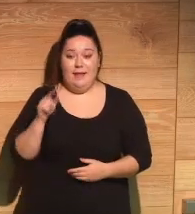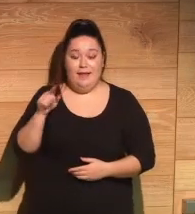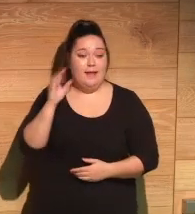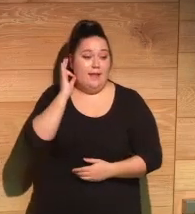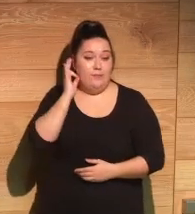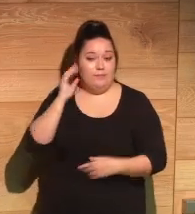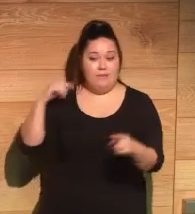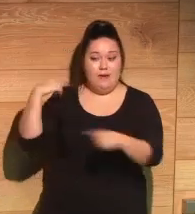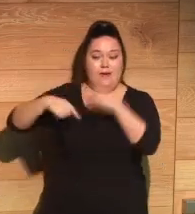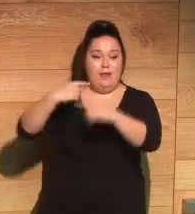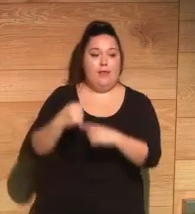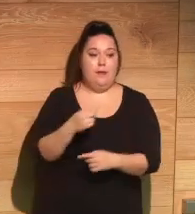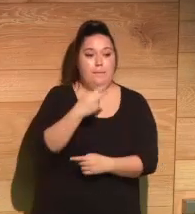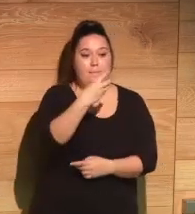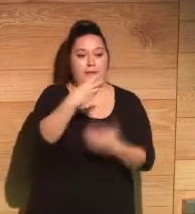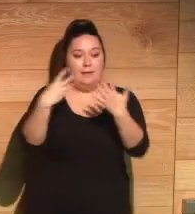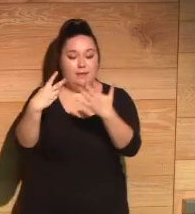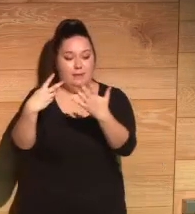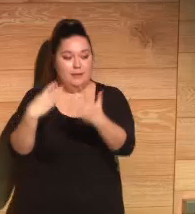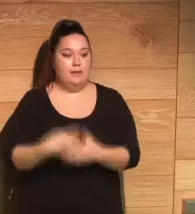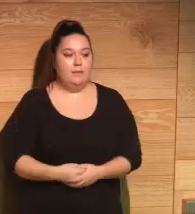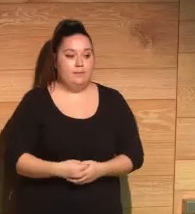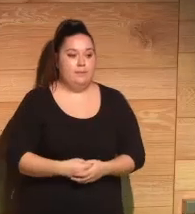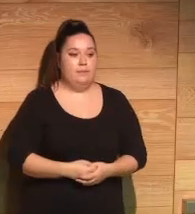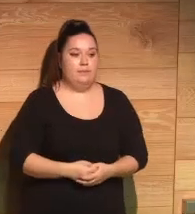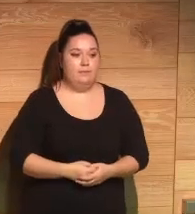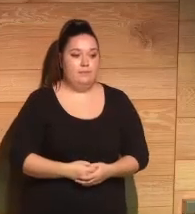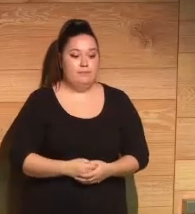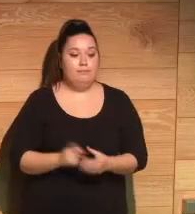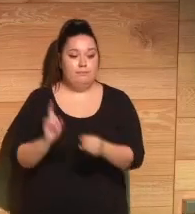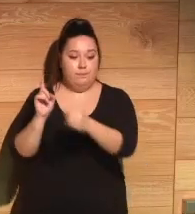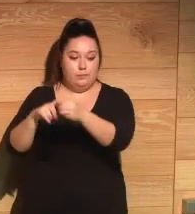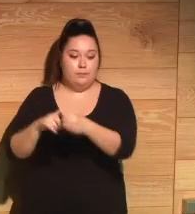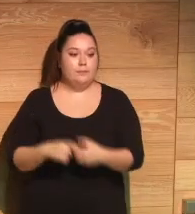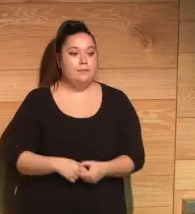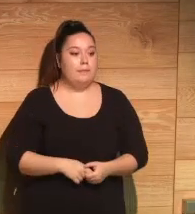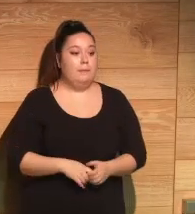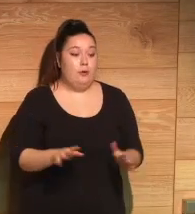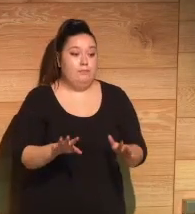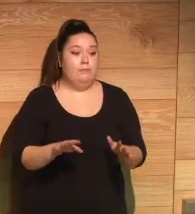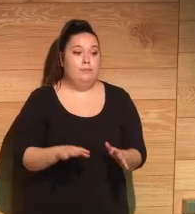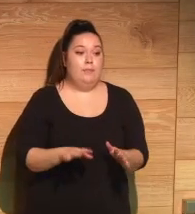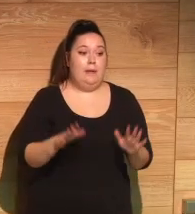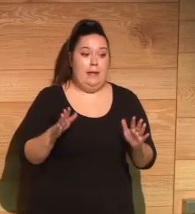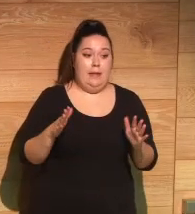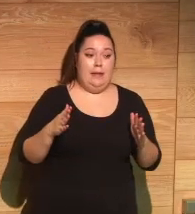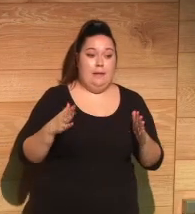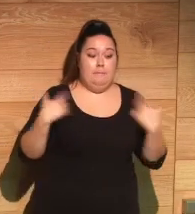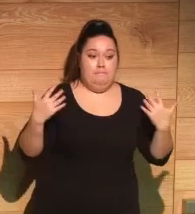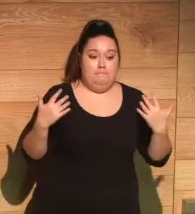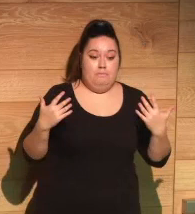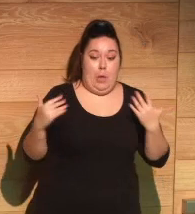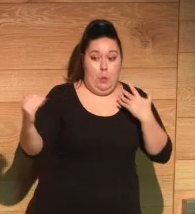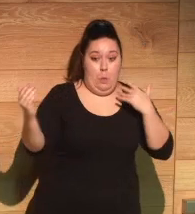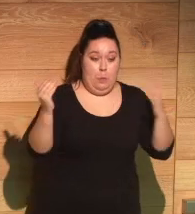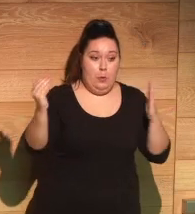Entonces, la generación del 27 no la hace el 27, la 98 no, ese tipo de cosas. Sin embargo, de repente, a partir de un determinado momento, yo creo que tiene que ver